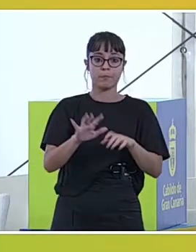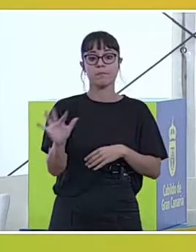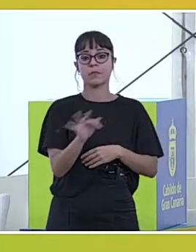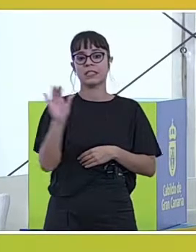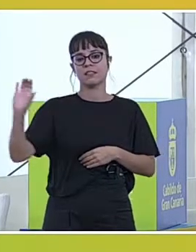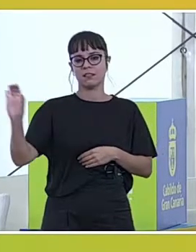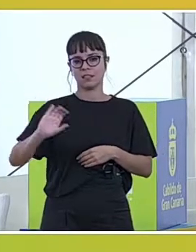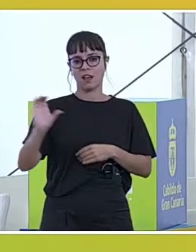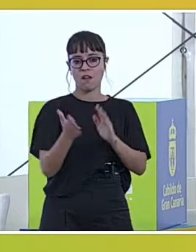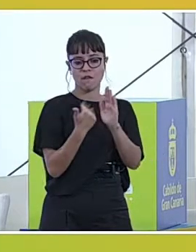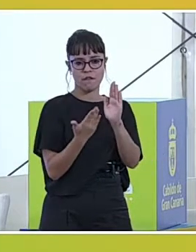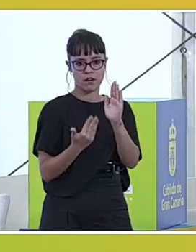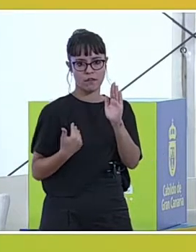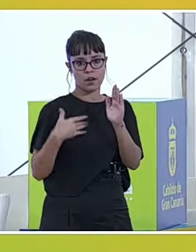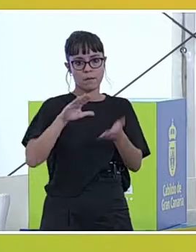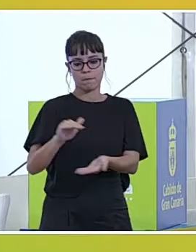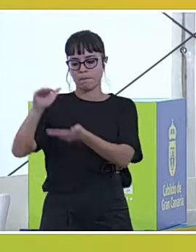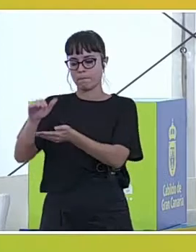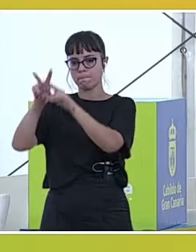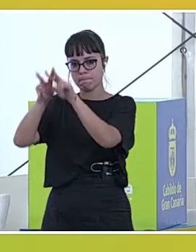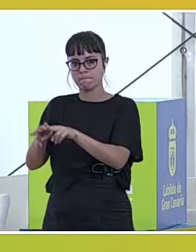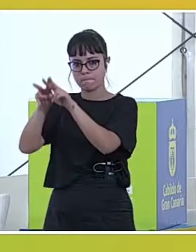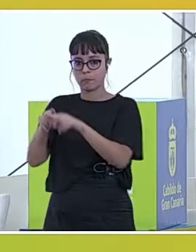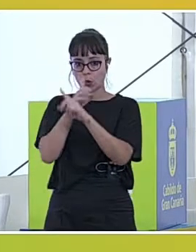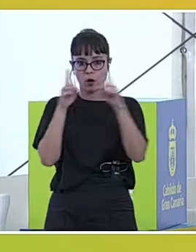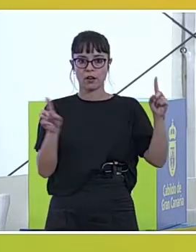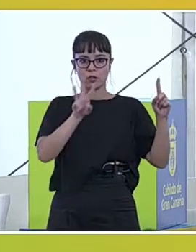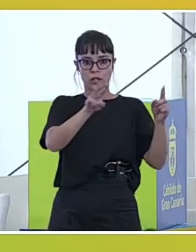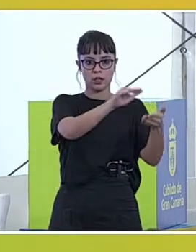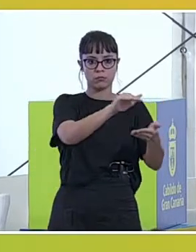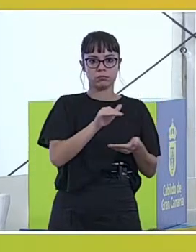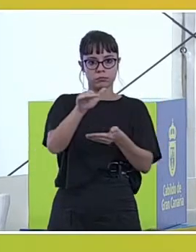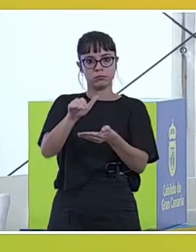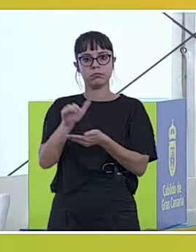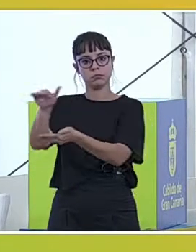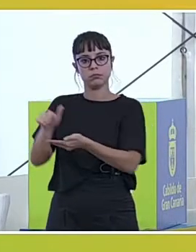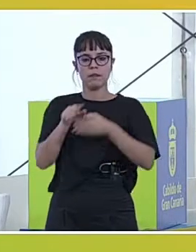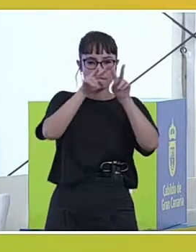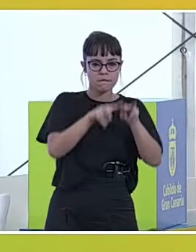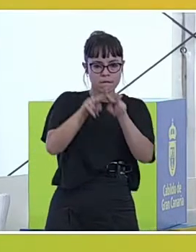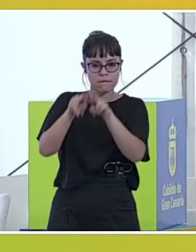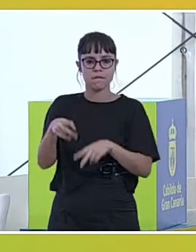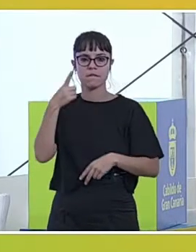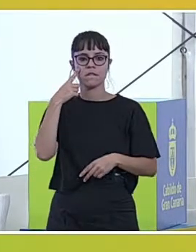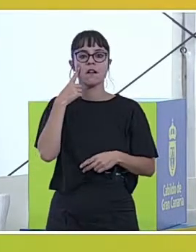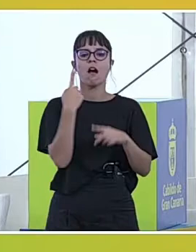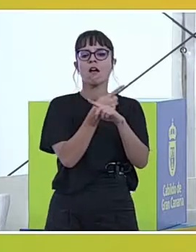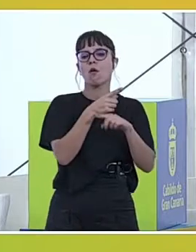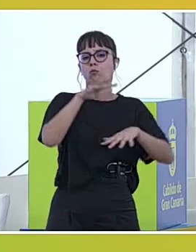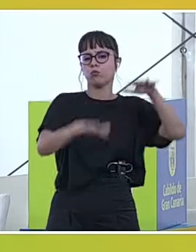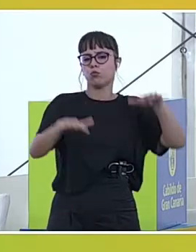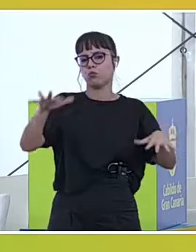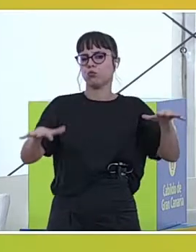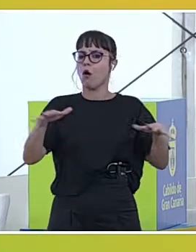año en diferentes etapas para validar nuestros resultados y que poder evaluar si había mucha variabilidad o si se